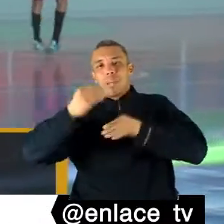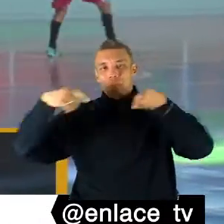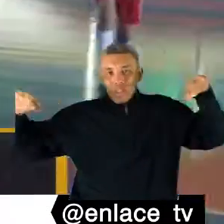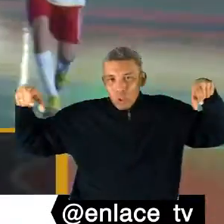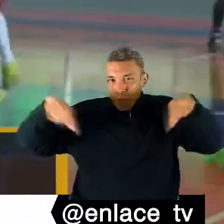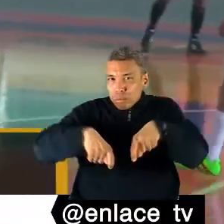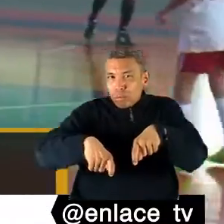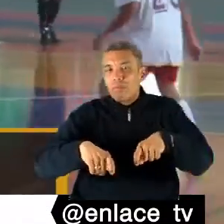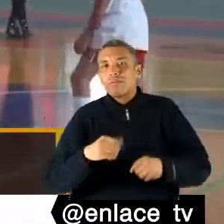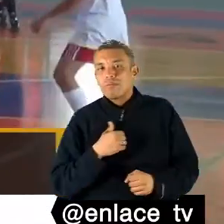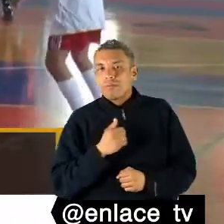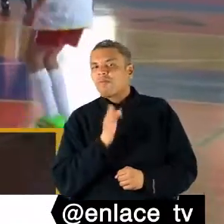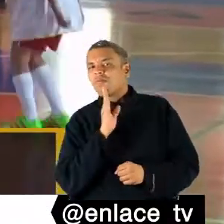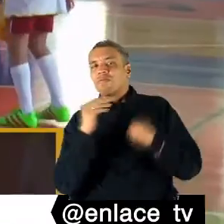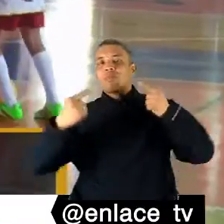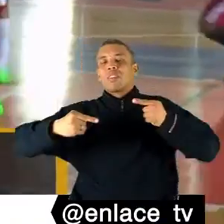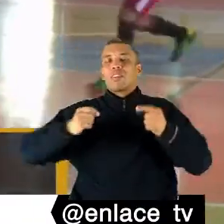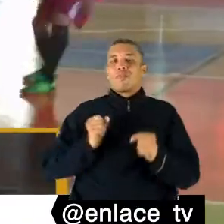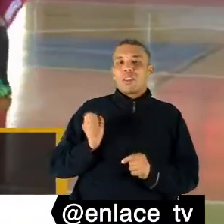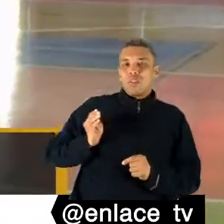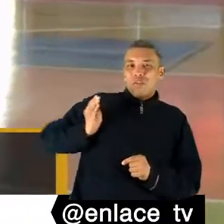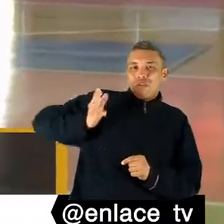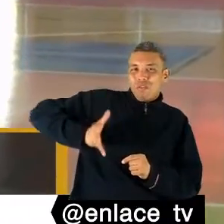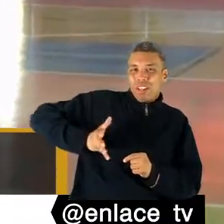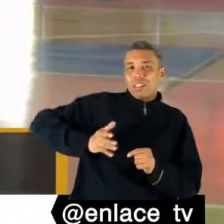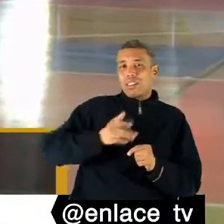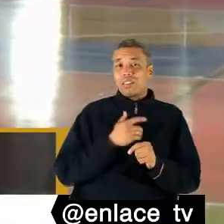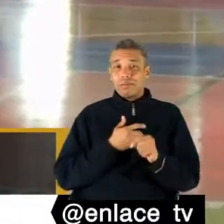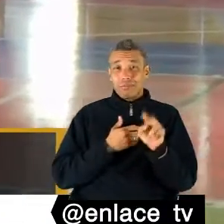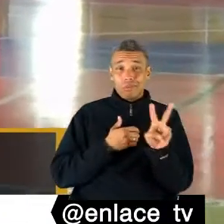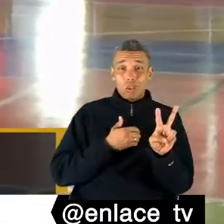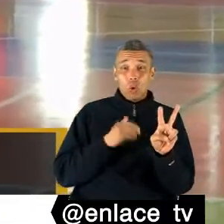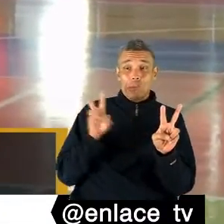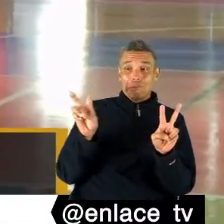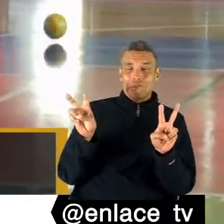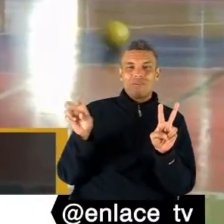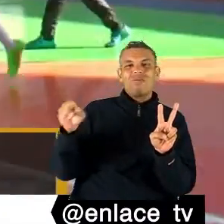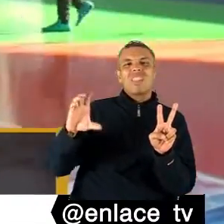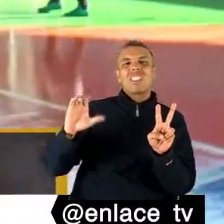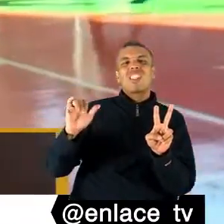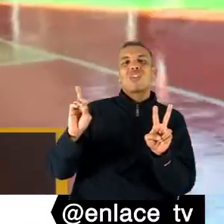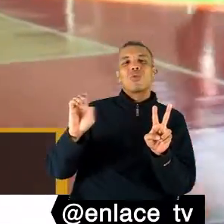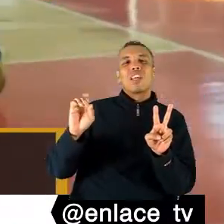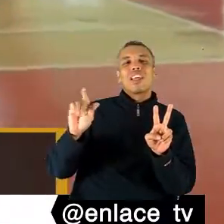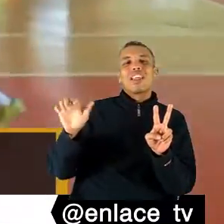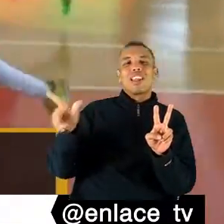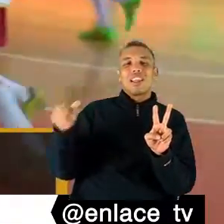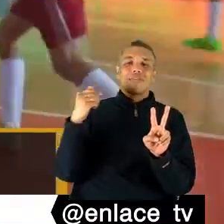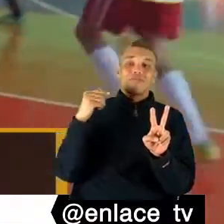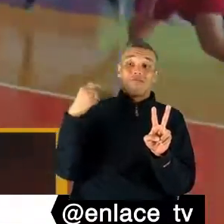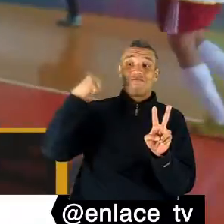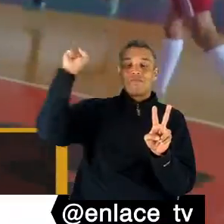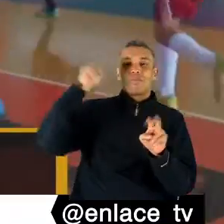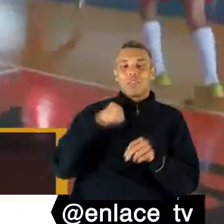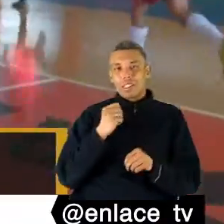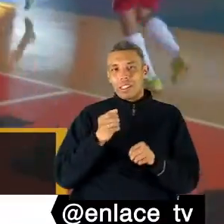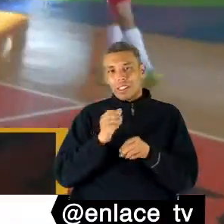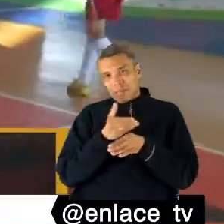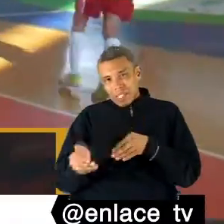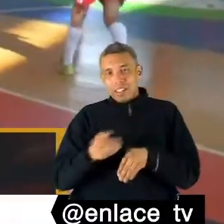Coliseo Cubierto, el Colegio Infantas, fue derrotado 7-2 por la Ciudadela Educativa. En el segundo compromiso, el Colegio El Castillo